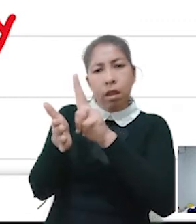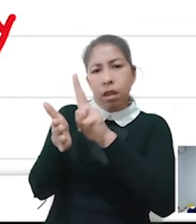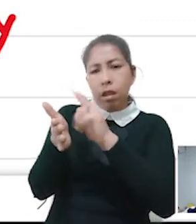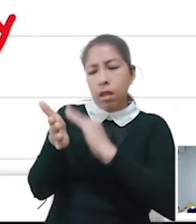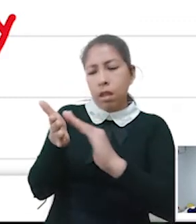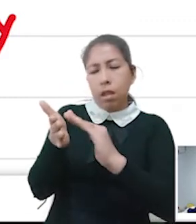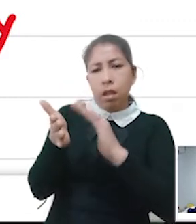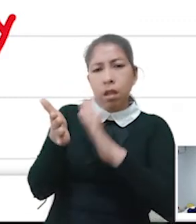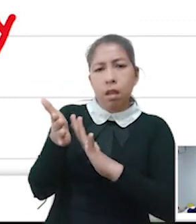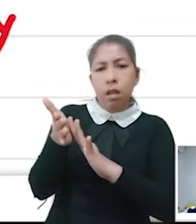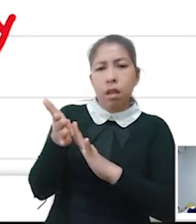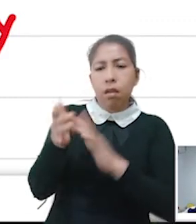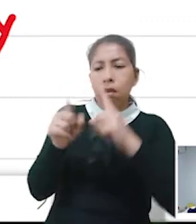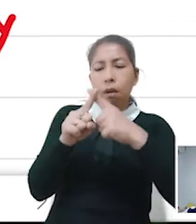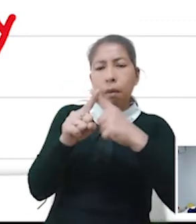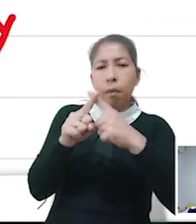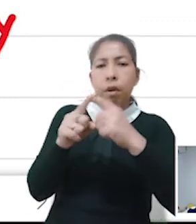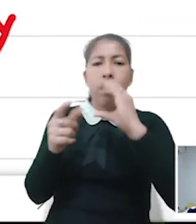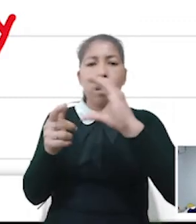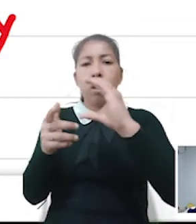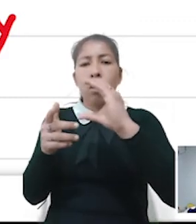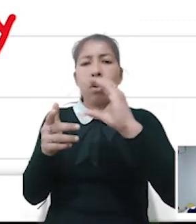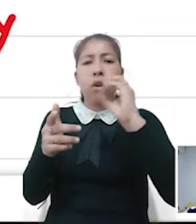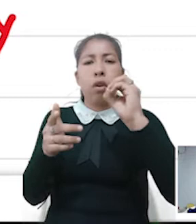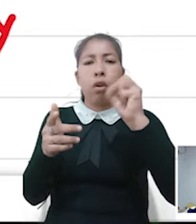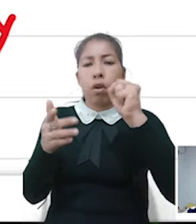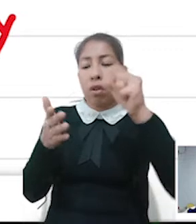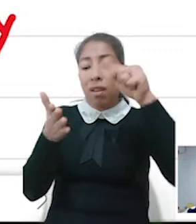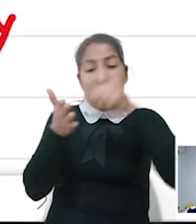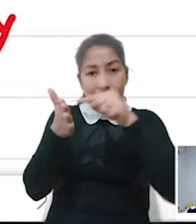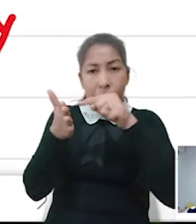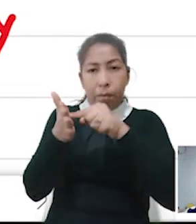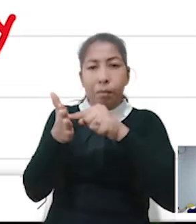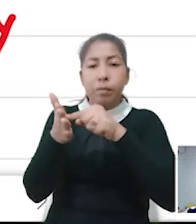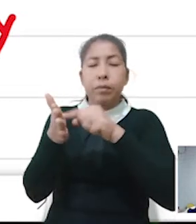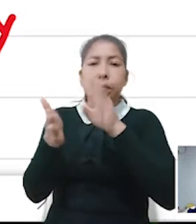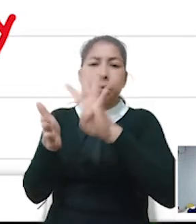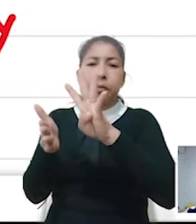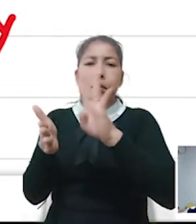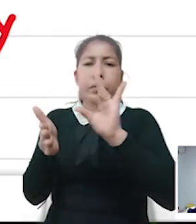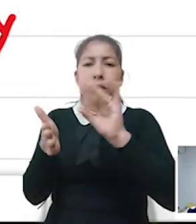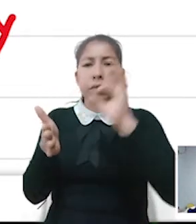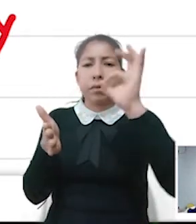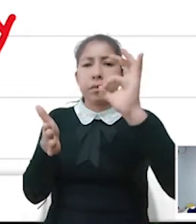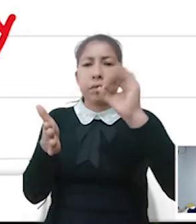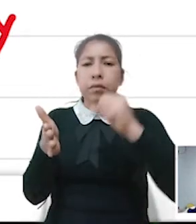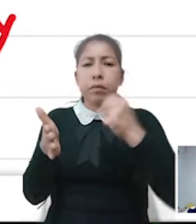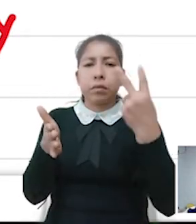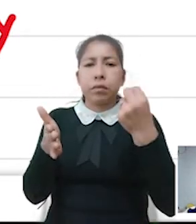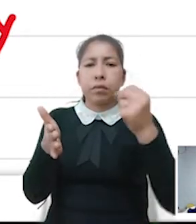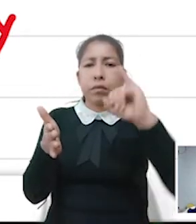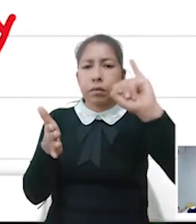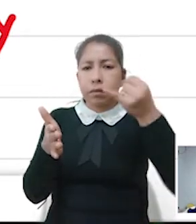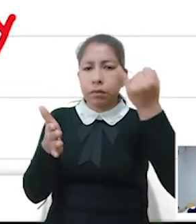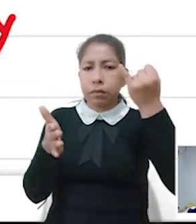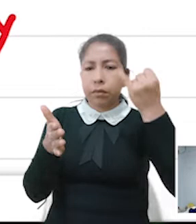por el coseno, en este caso, de 48 grados 12 minutos.